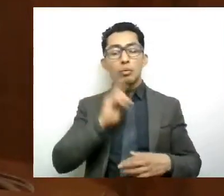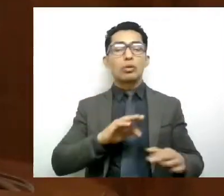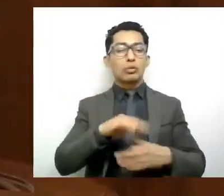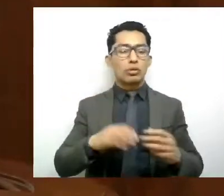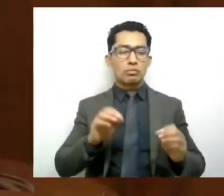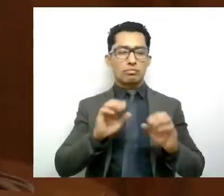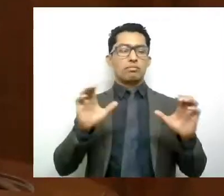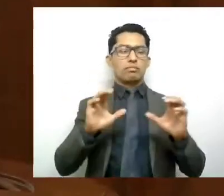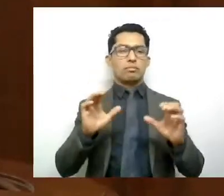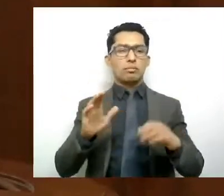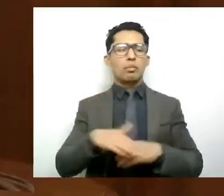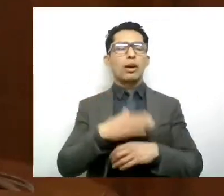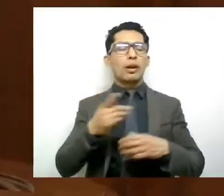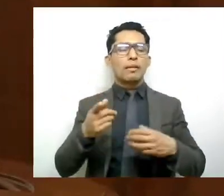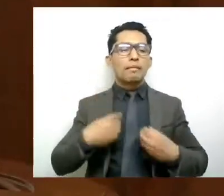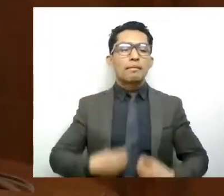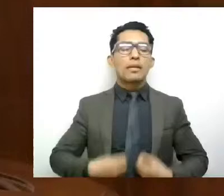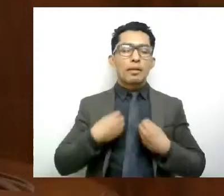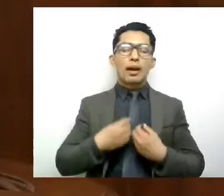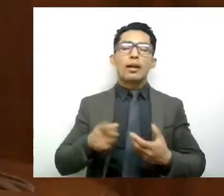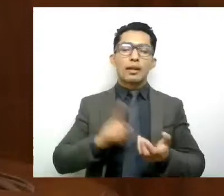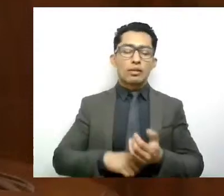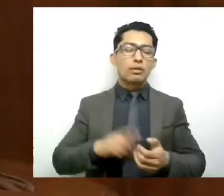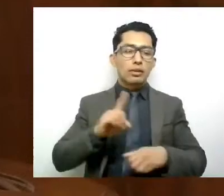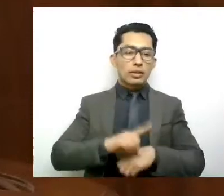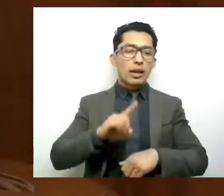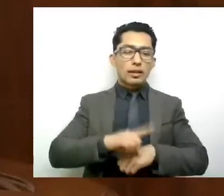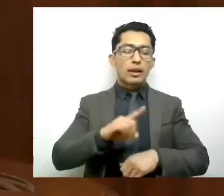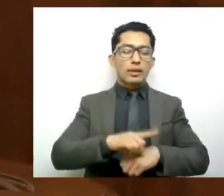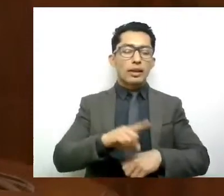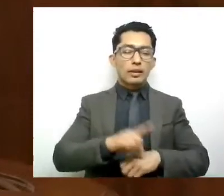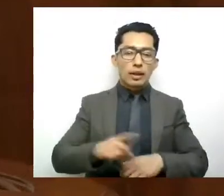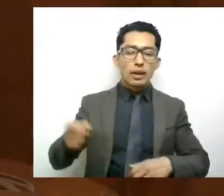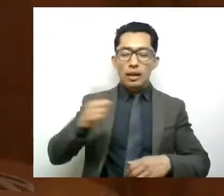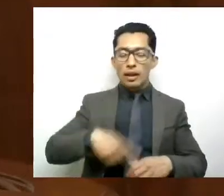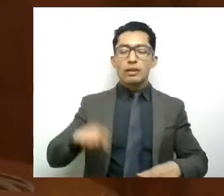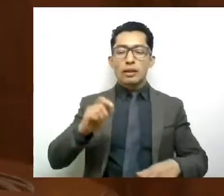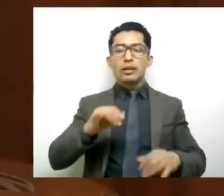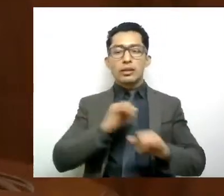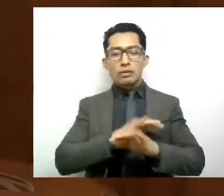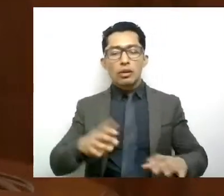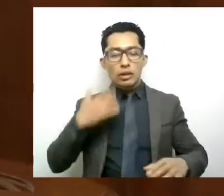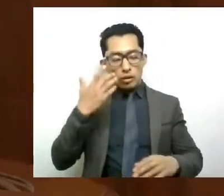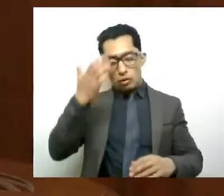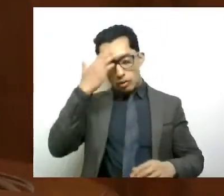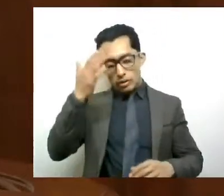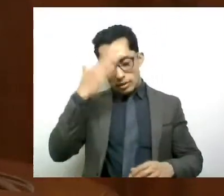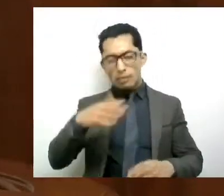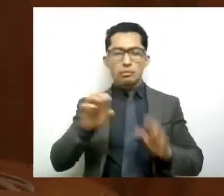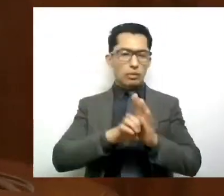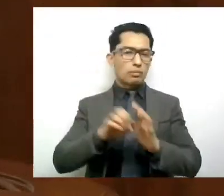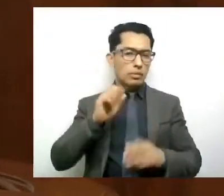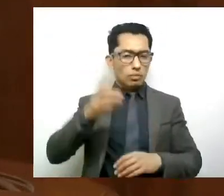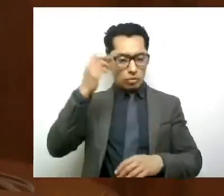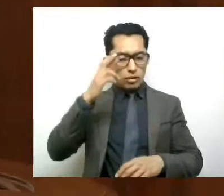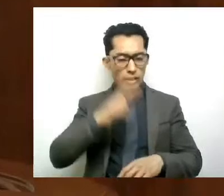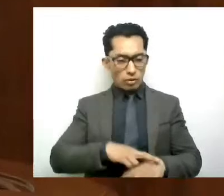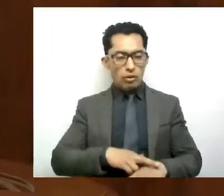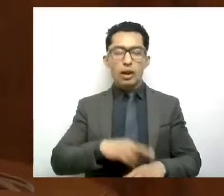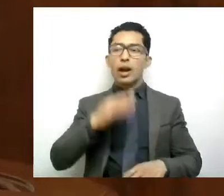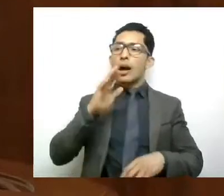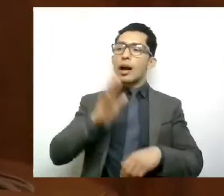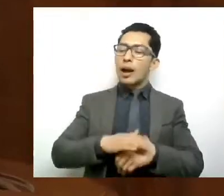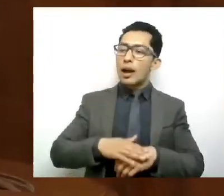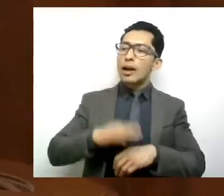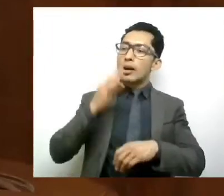quienes viven todos los días el suplicio de la información, sobre todo los directores que son avisados por los